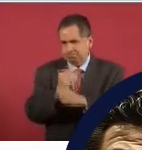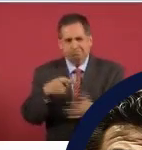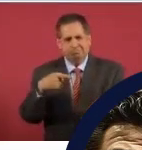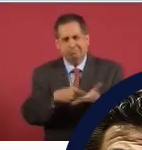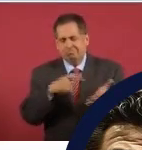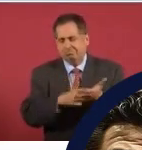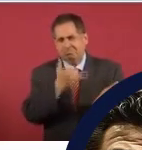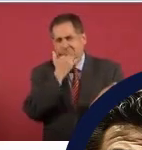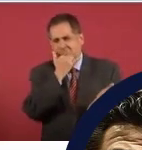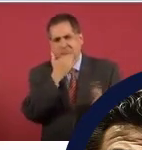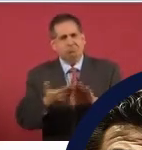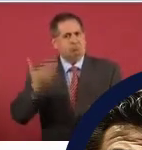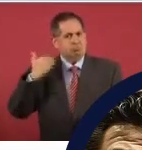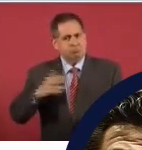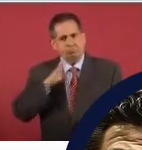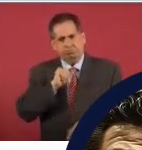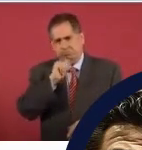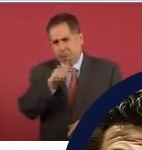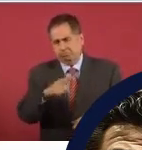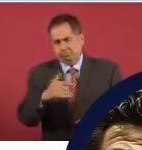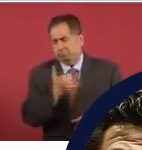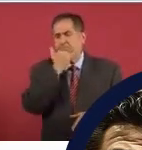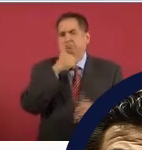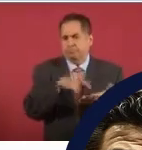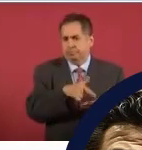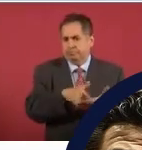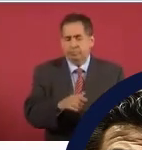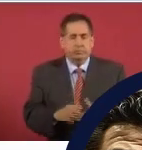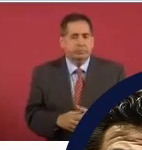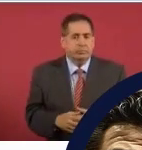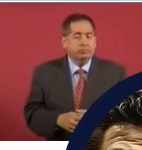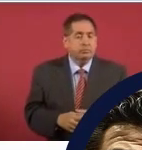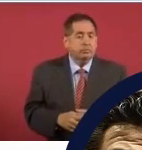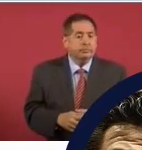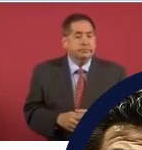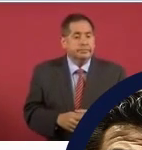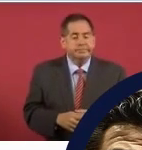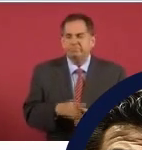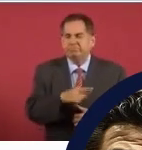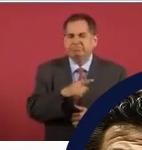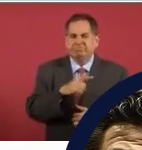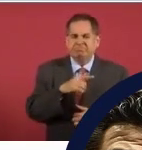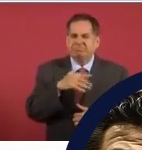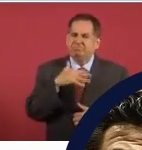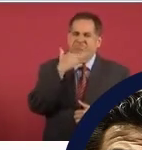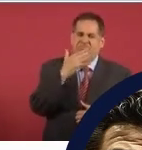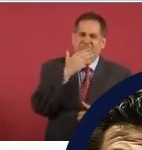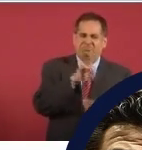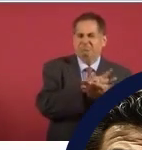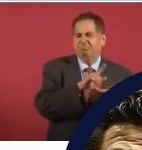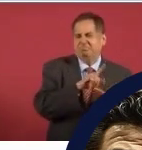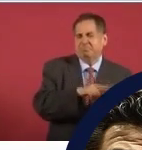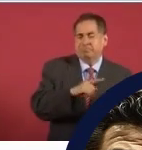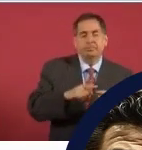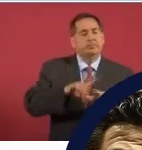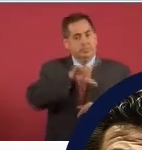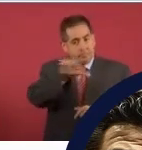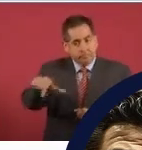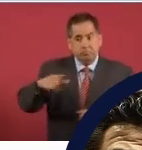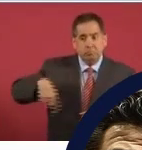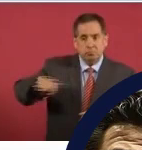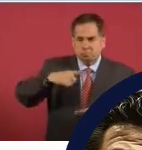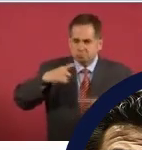de la república y bueno pues ahí ahí el presidente lópez obrador por señalaba las